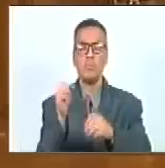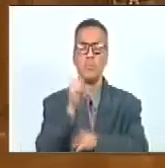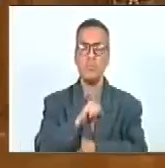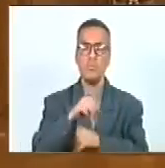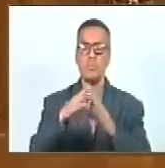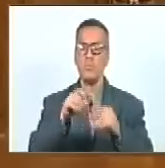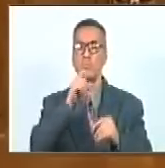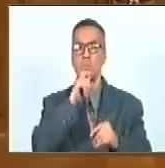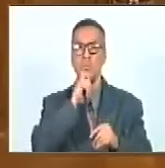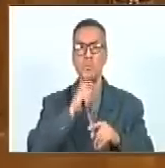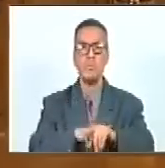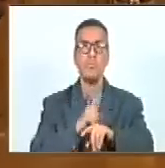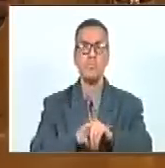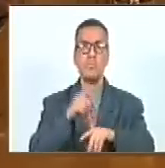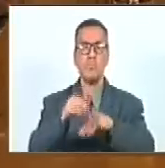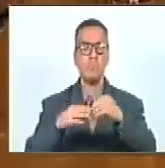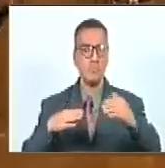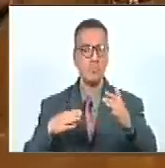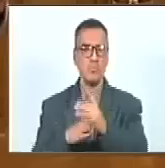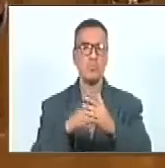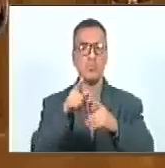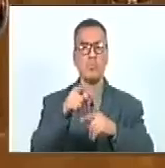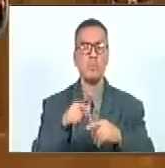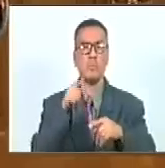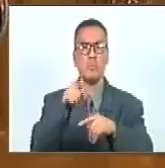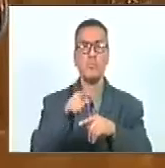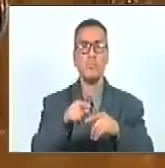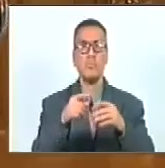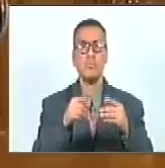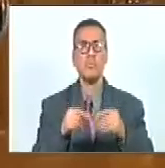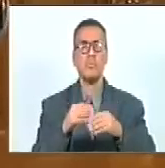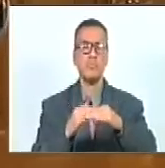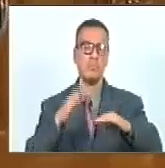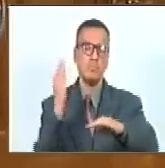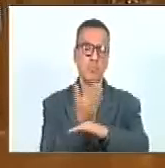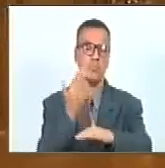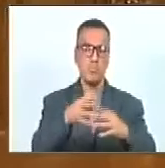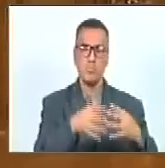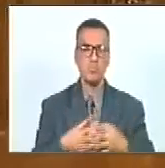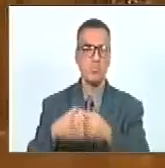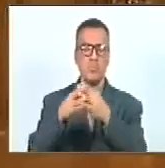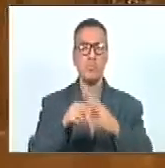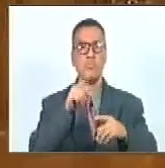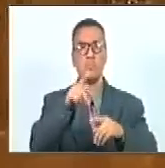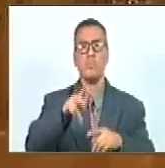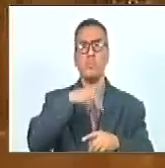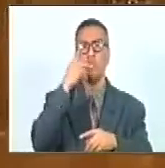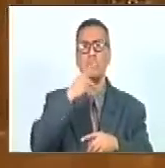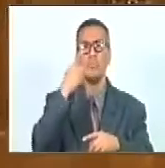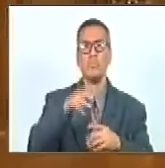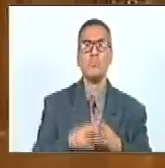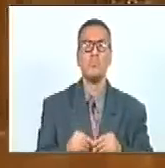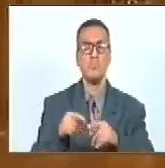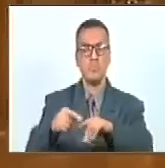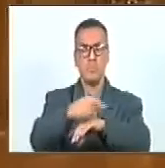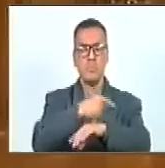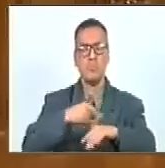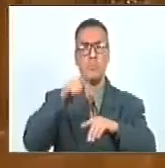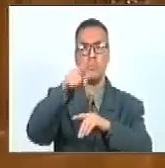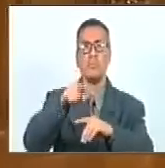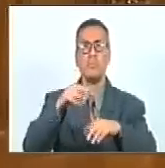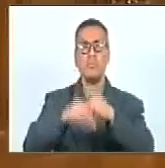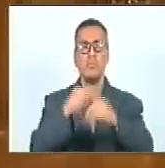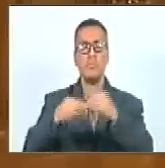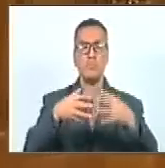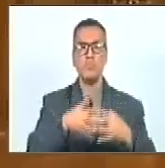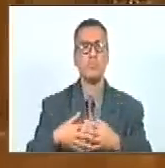cruciales y obstáculos como el asedio imperialista, que es una política de Estado de los